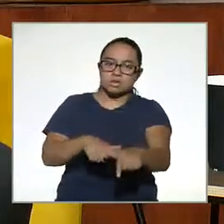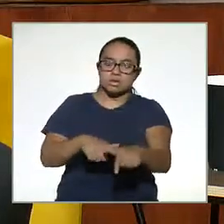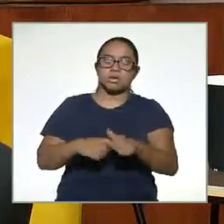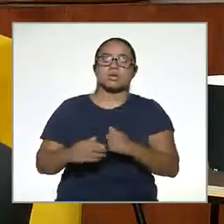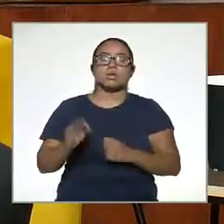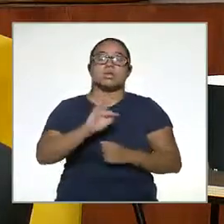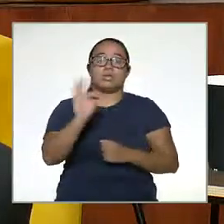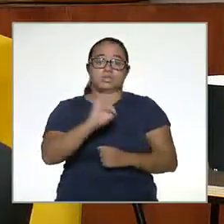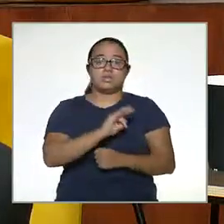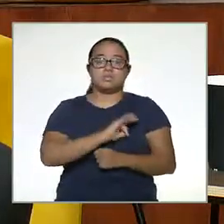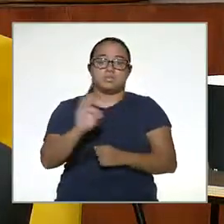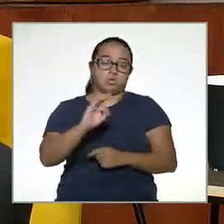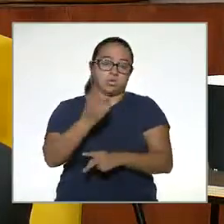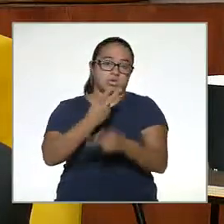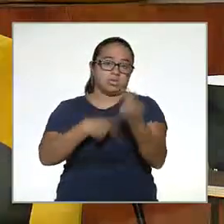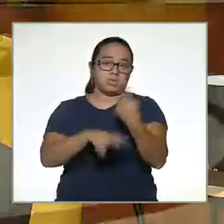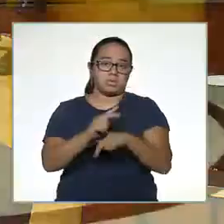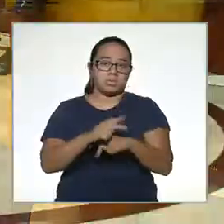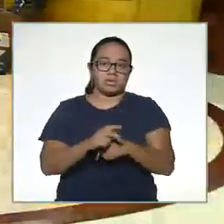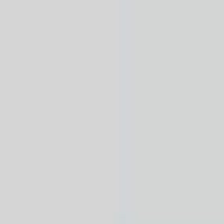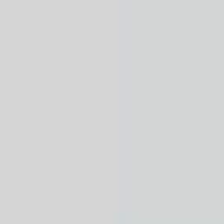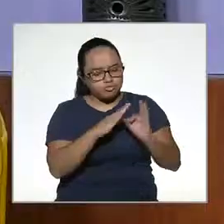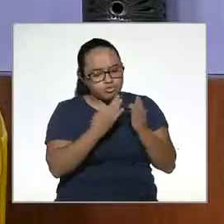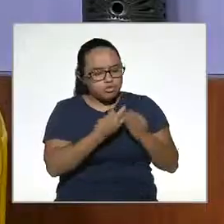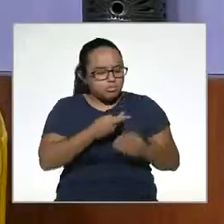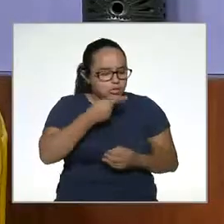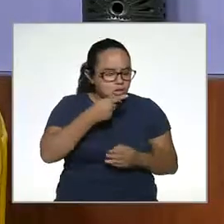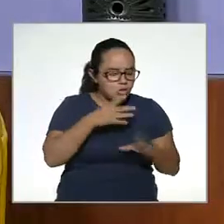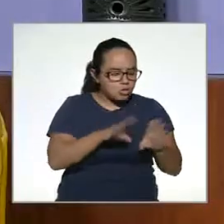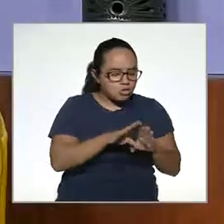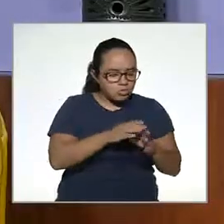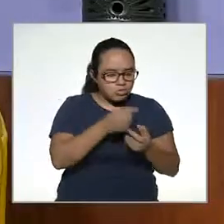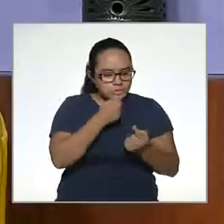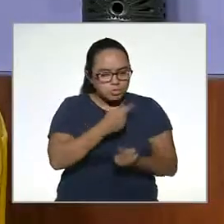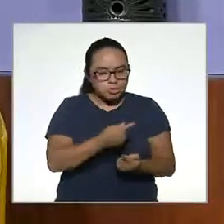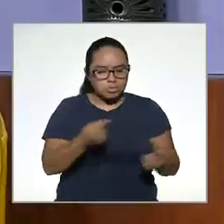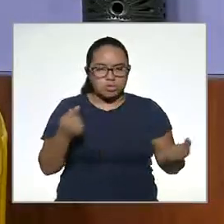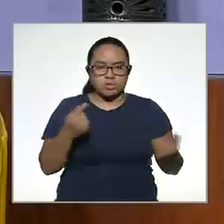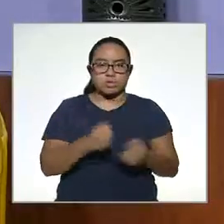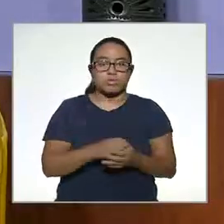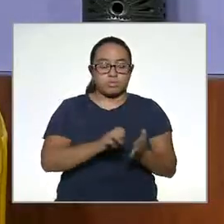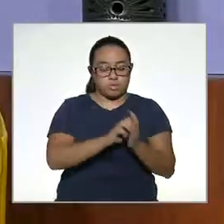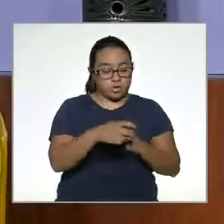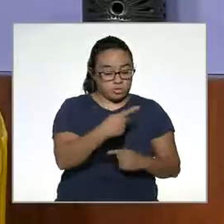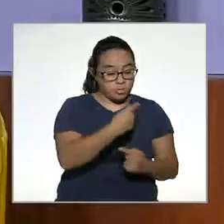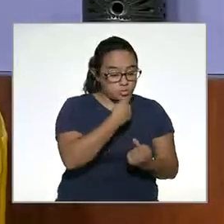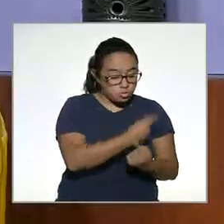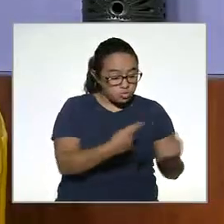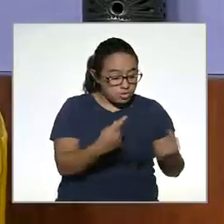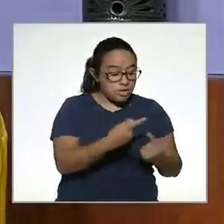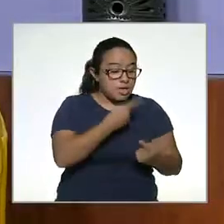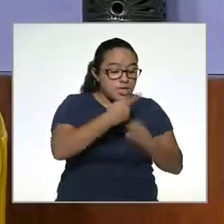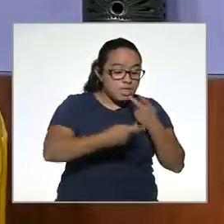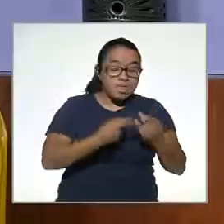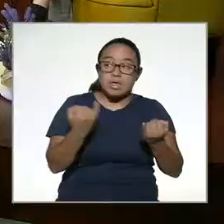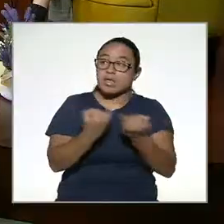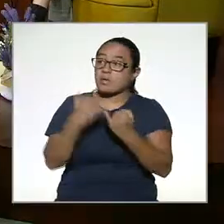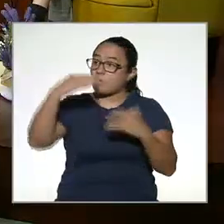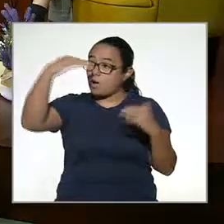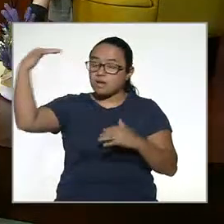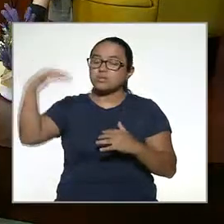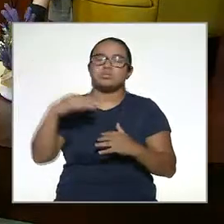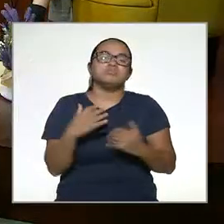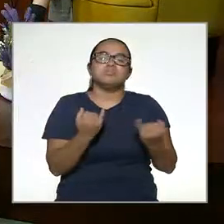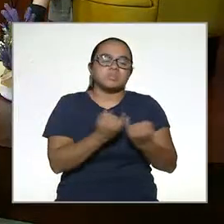aparecer alguna, alguna fobia social. El lenguaje de los niños no es el lenguaje del adulto no es el idioma del adulto es el idioma de los